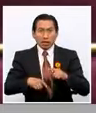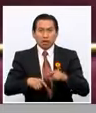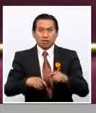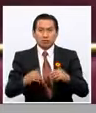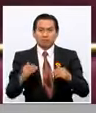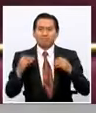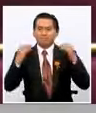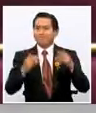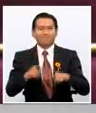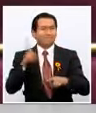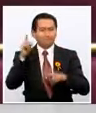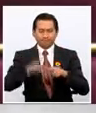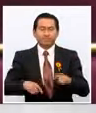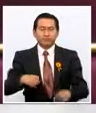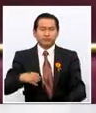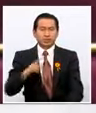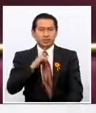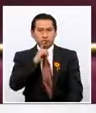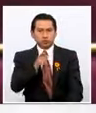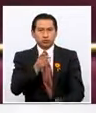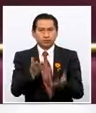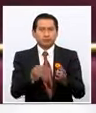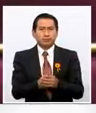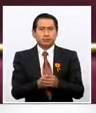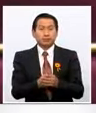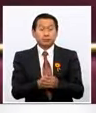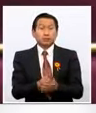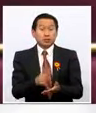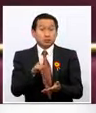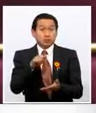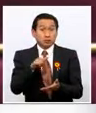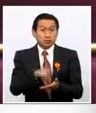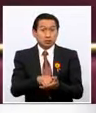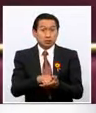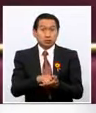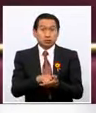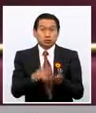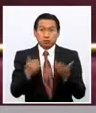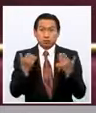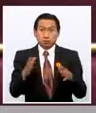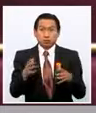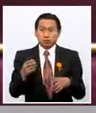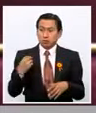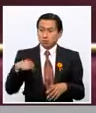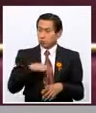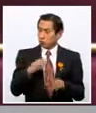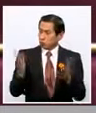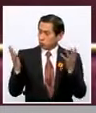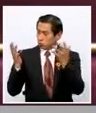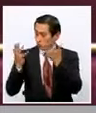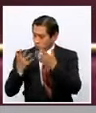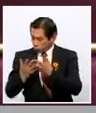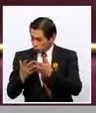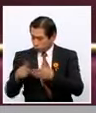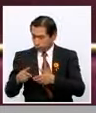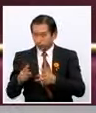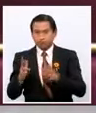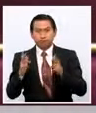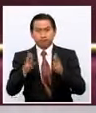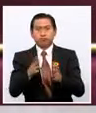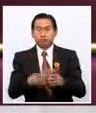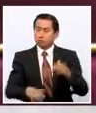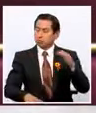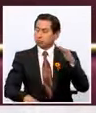superarlos y por eso hemos coordinado y entregado más